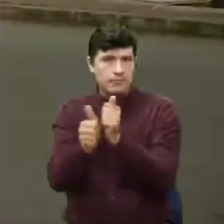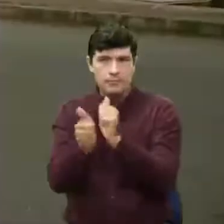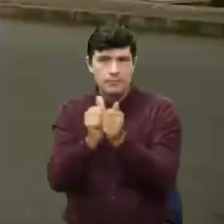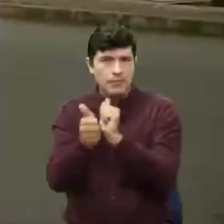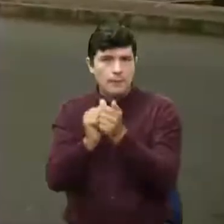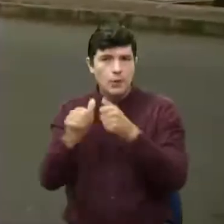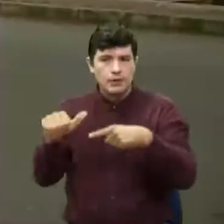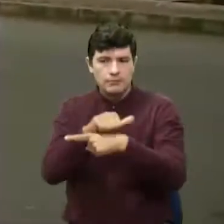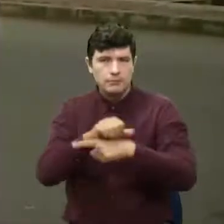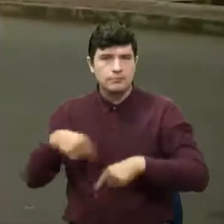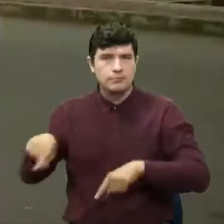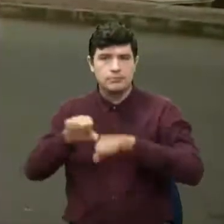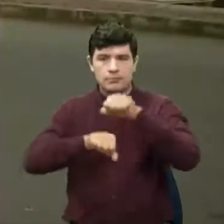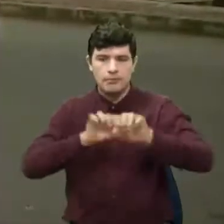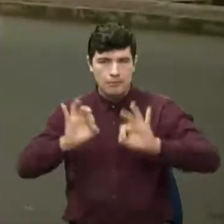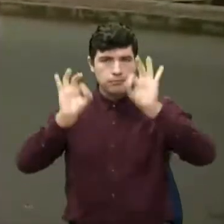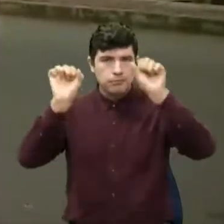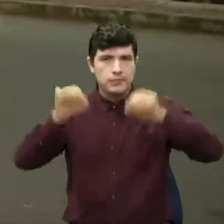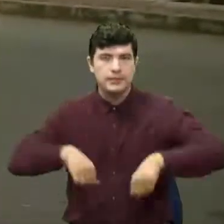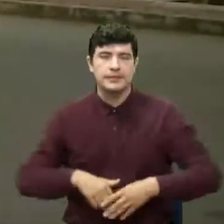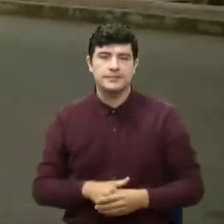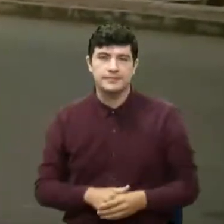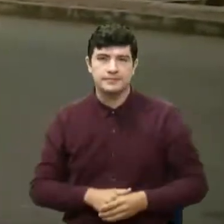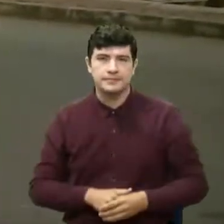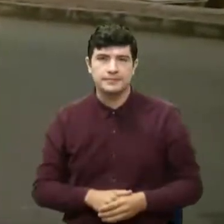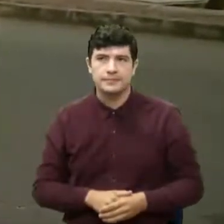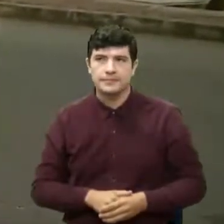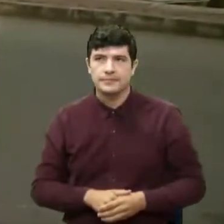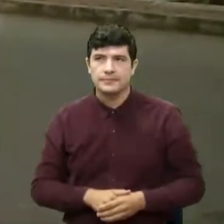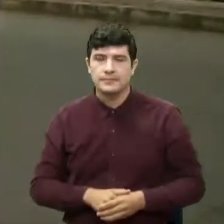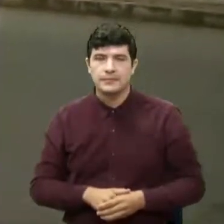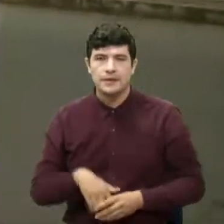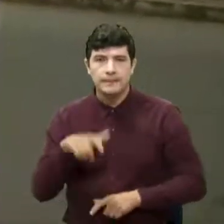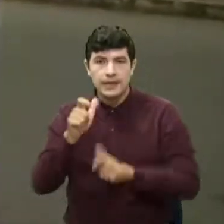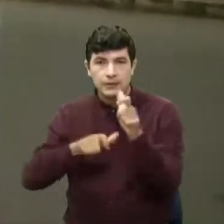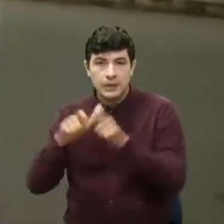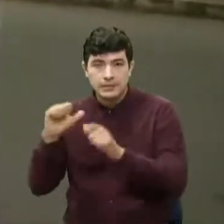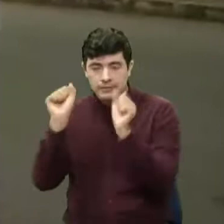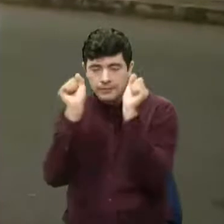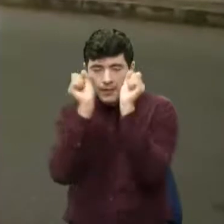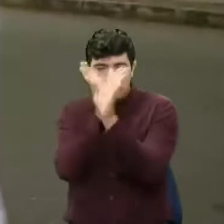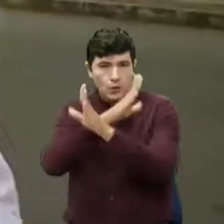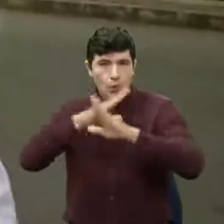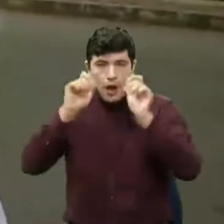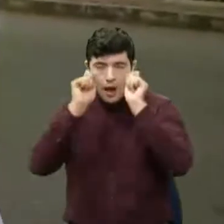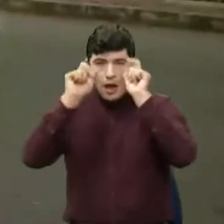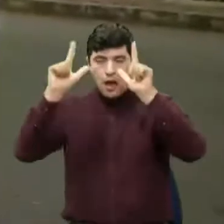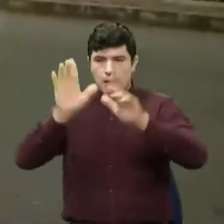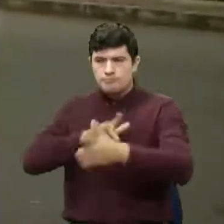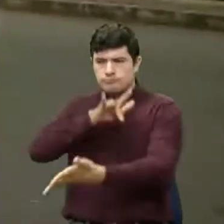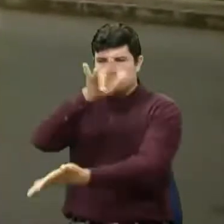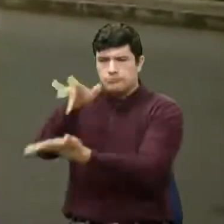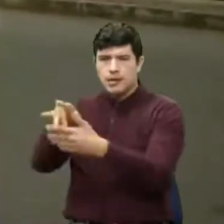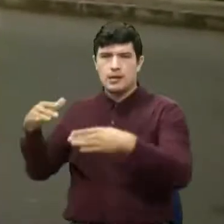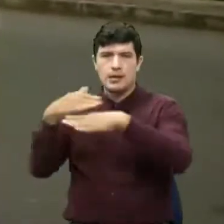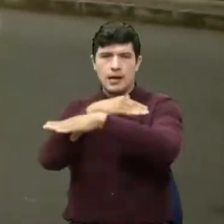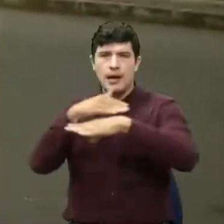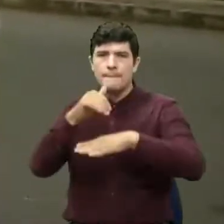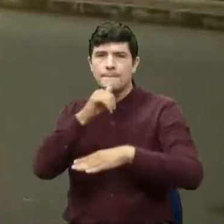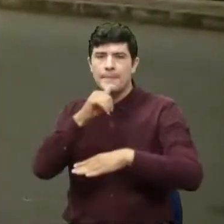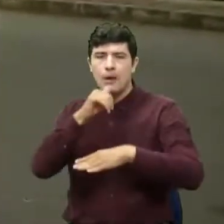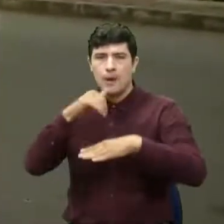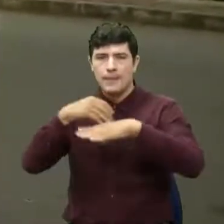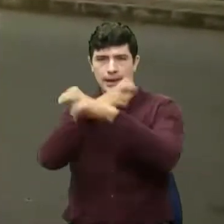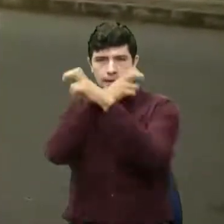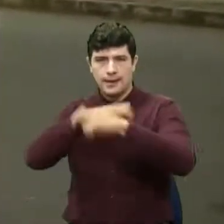Para garantizar la seguridad de todos los ciclistas, de los deportistas que madrugan a recorrer la vía Parque del Agua, kilómetro 12, donde siempre